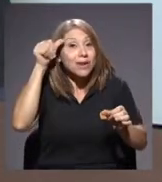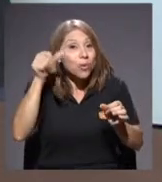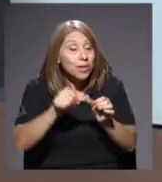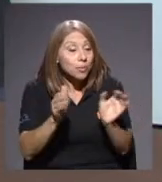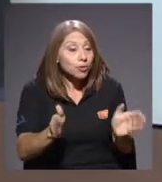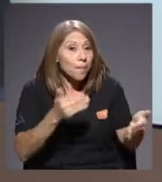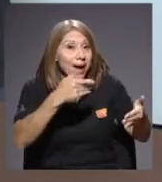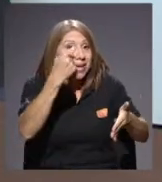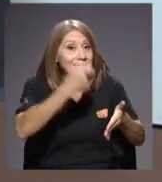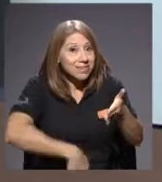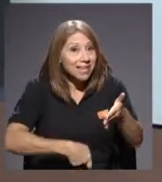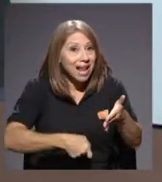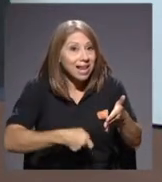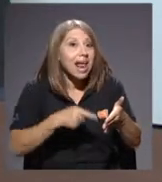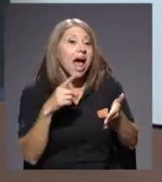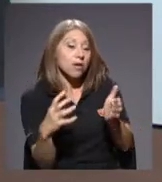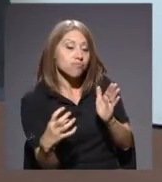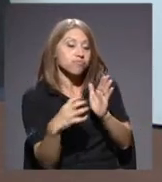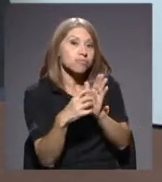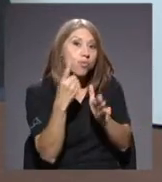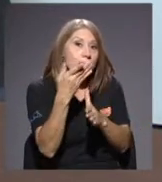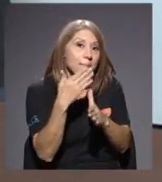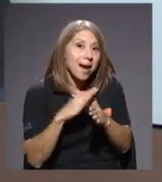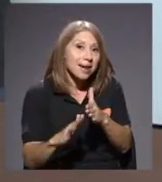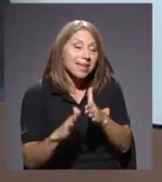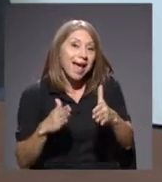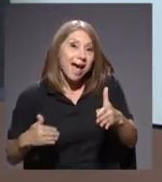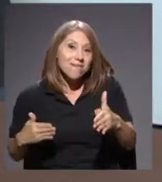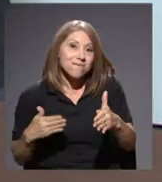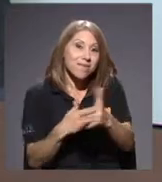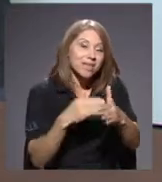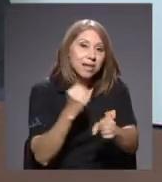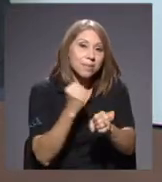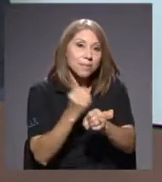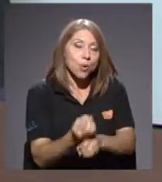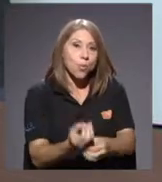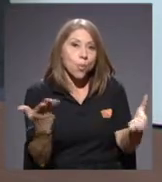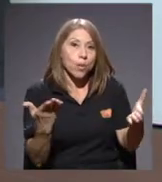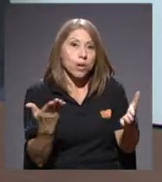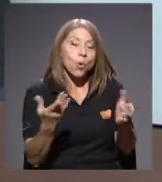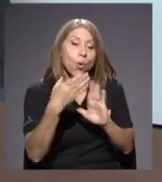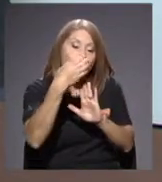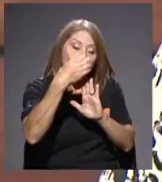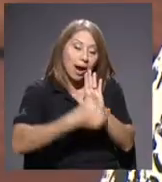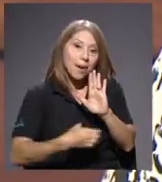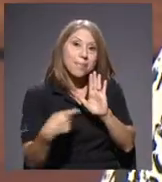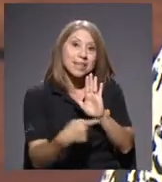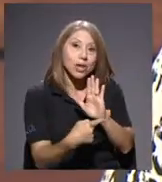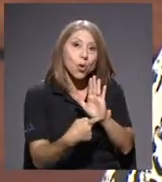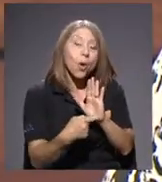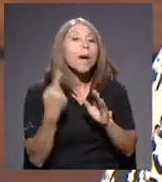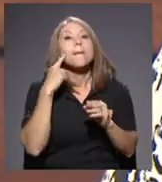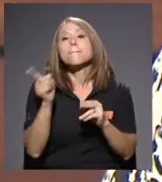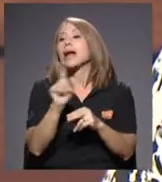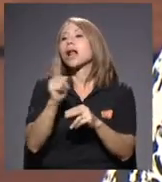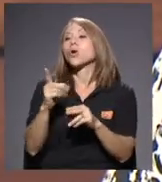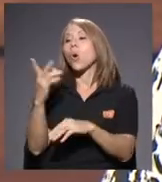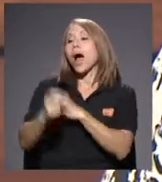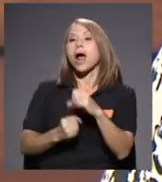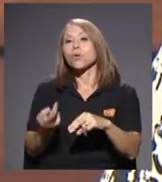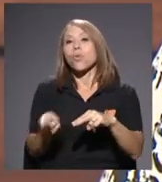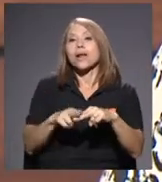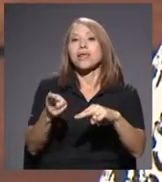que afecta al empleo público, en el tema salarial, hay todo un capítulo que evidentemente frena anualidades, frena carrera profesional, frena